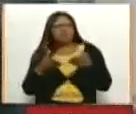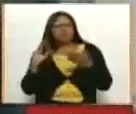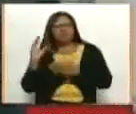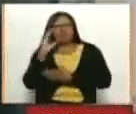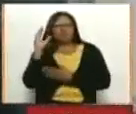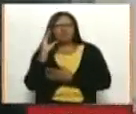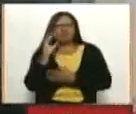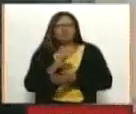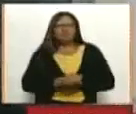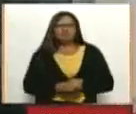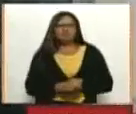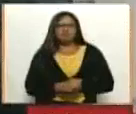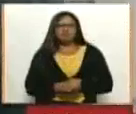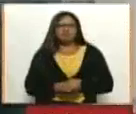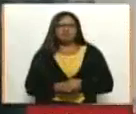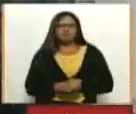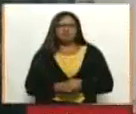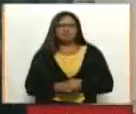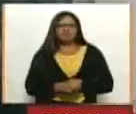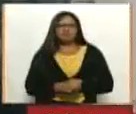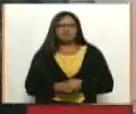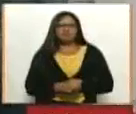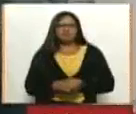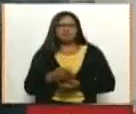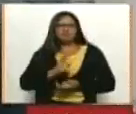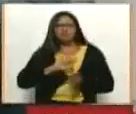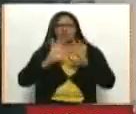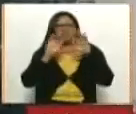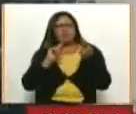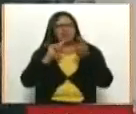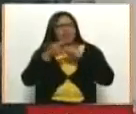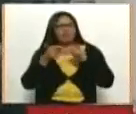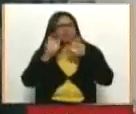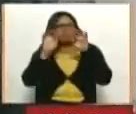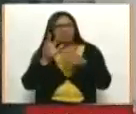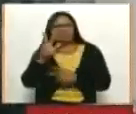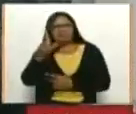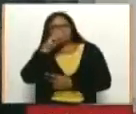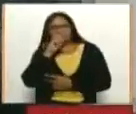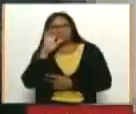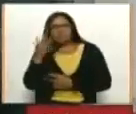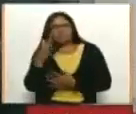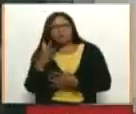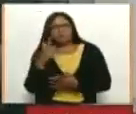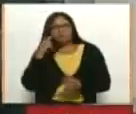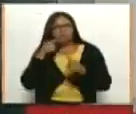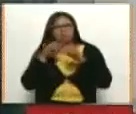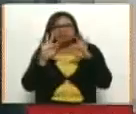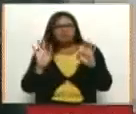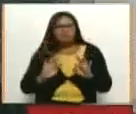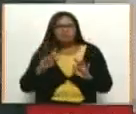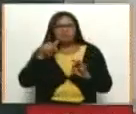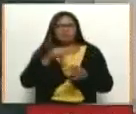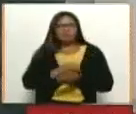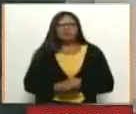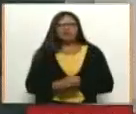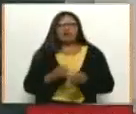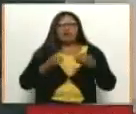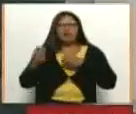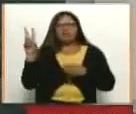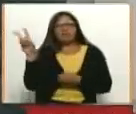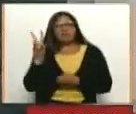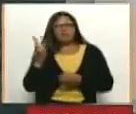legítimo en que se destrabe todo esto en un cambio de estrategia. Hace 3 años, la estrategia de los países del continente fue aislar a